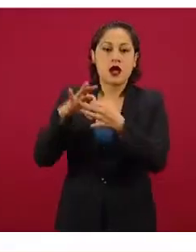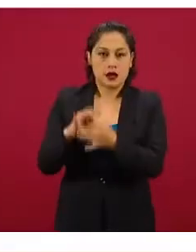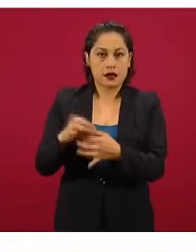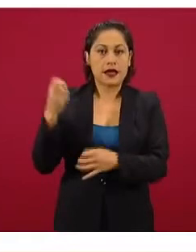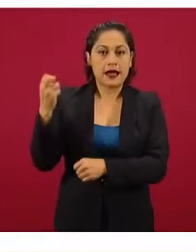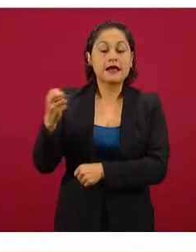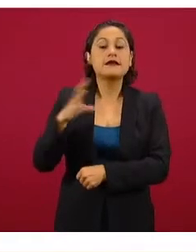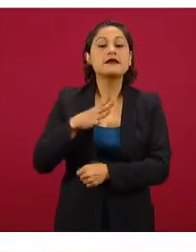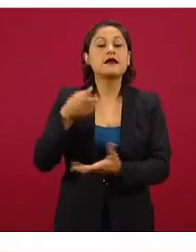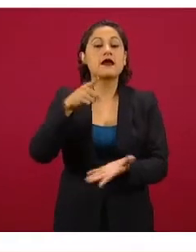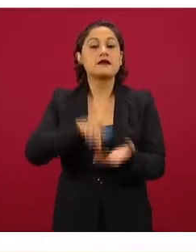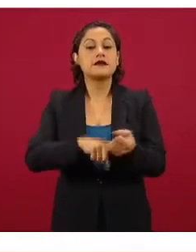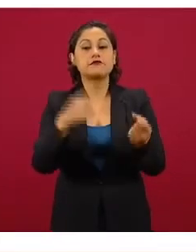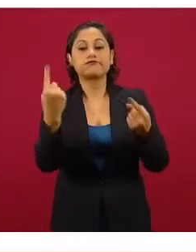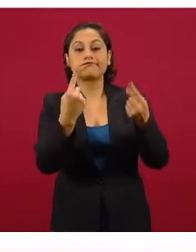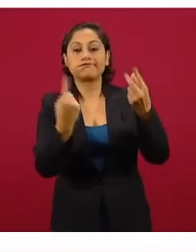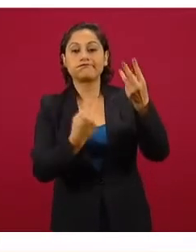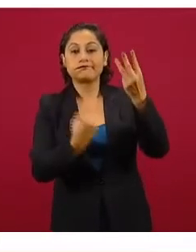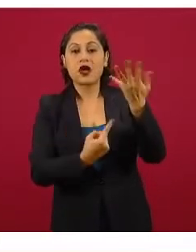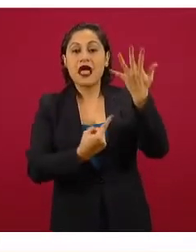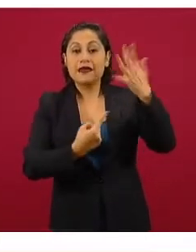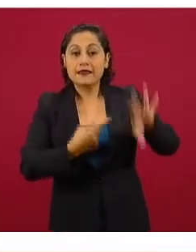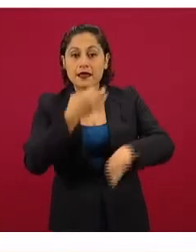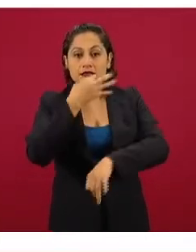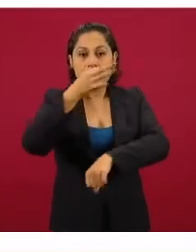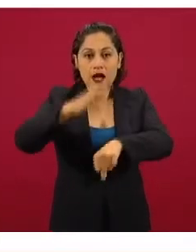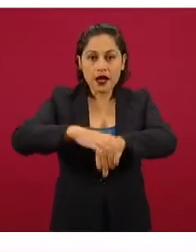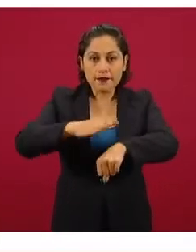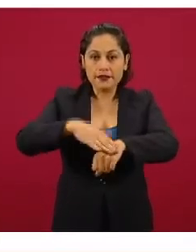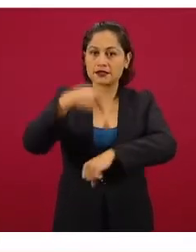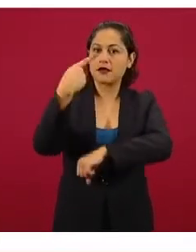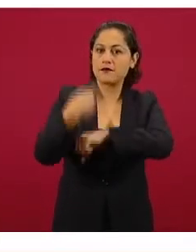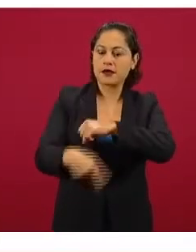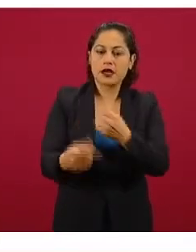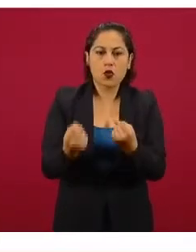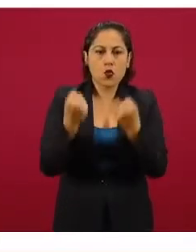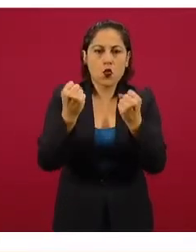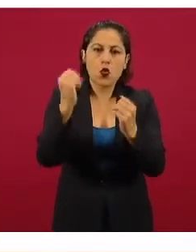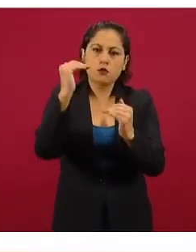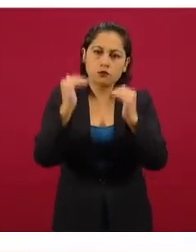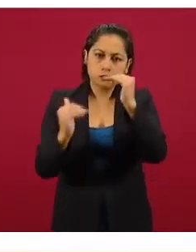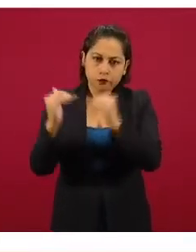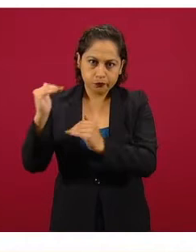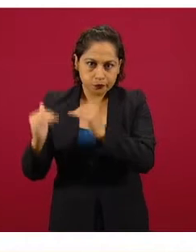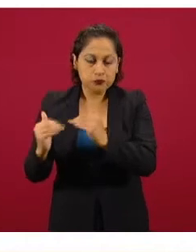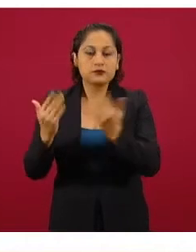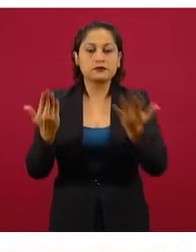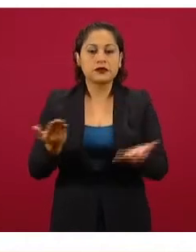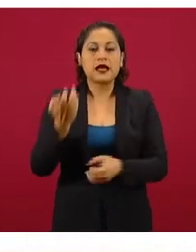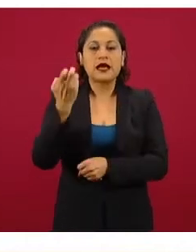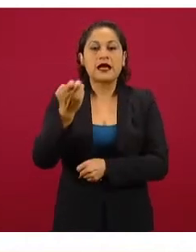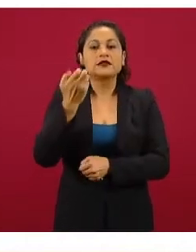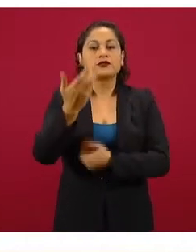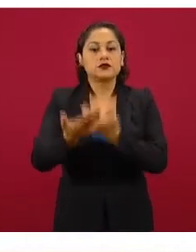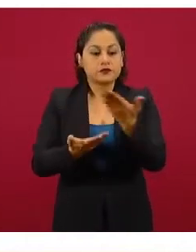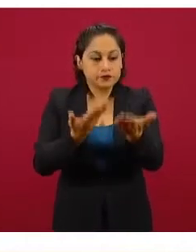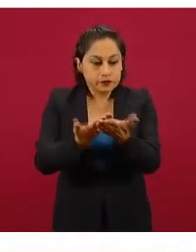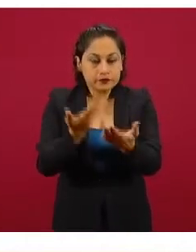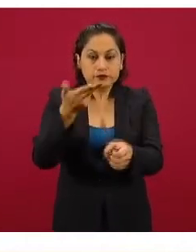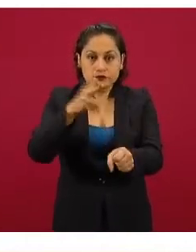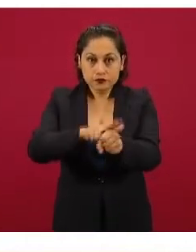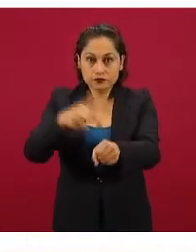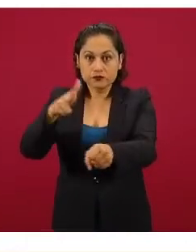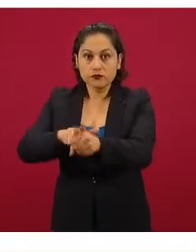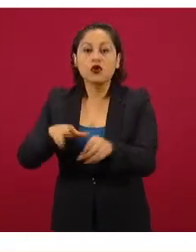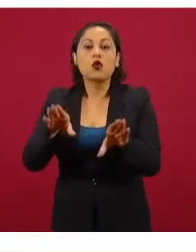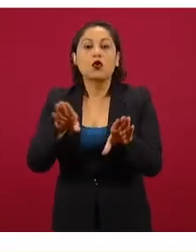10 indicadores que van marcando cómo está ocurriendo la intensidad epidémica, la capacidad de los servicios, la utilización de los servicios